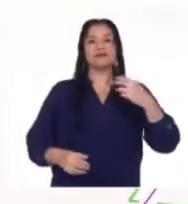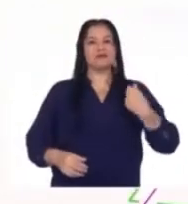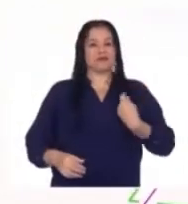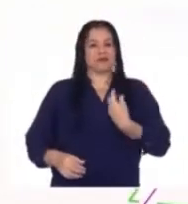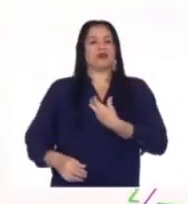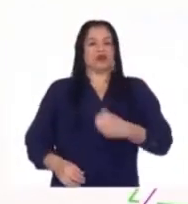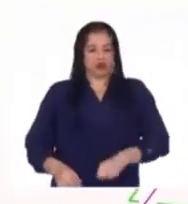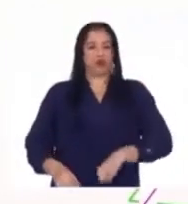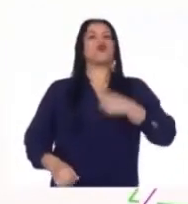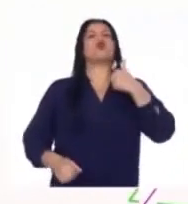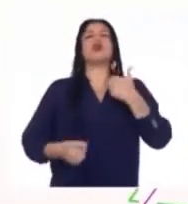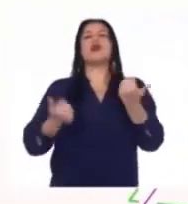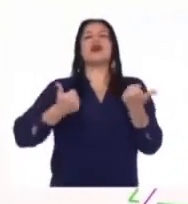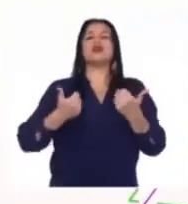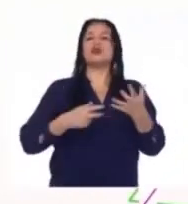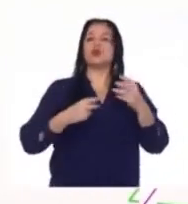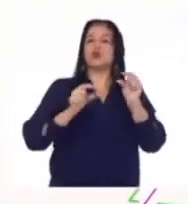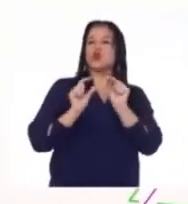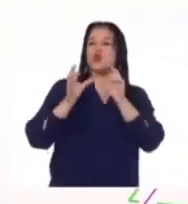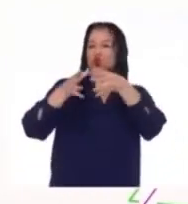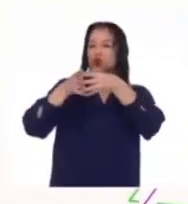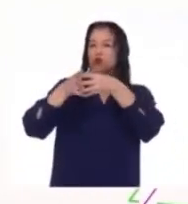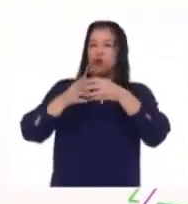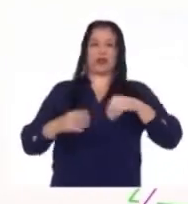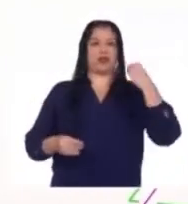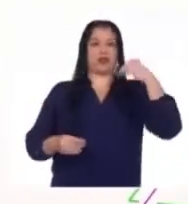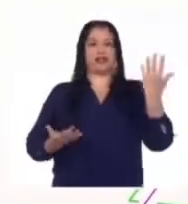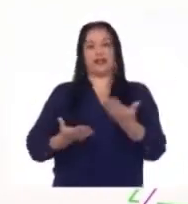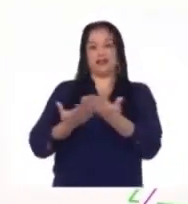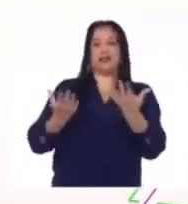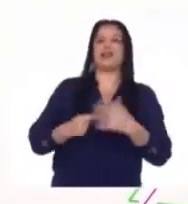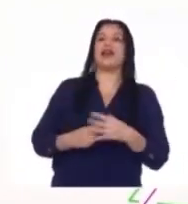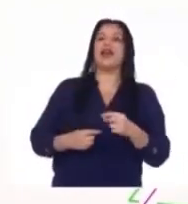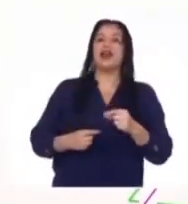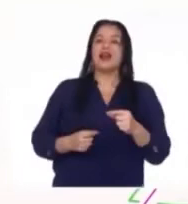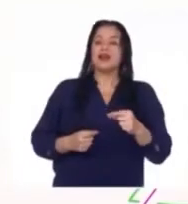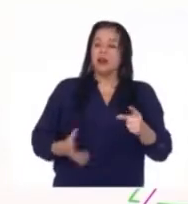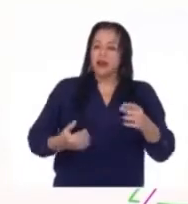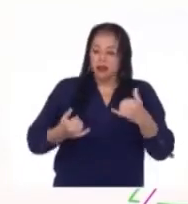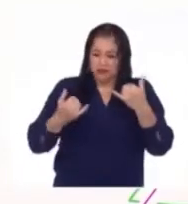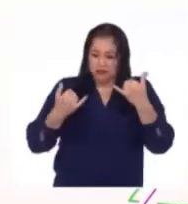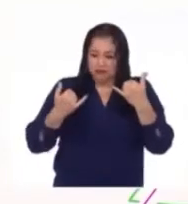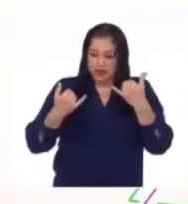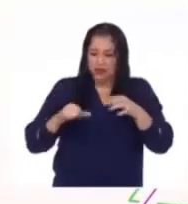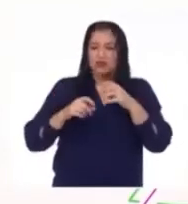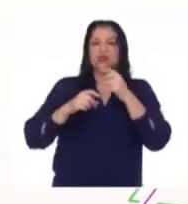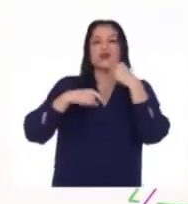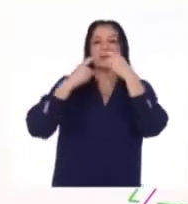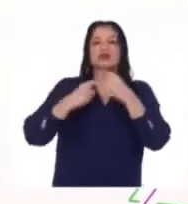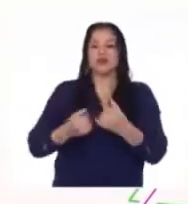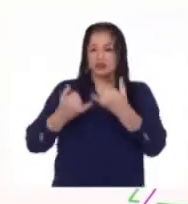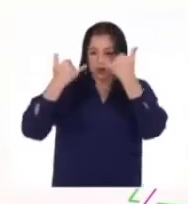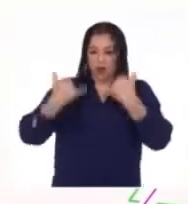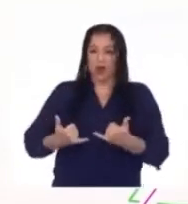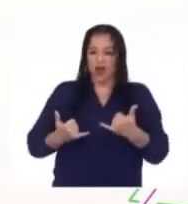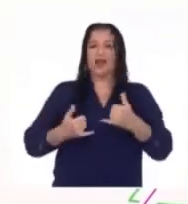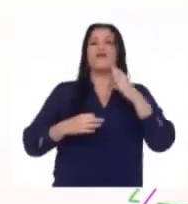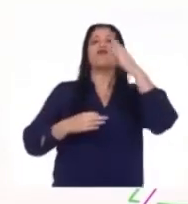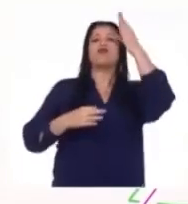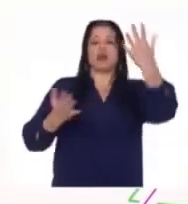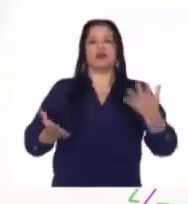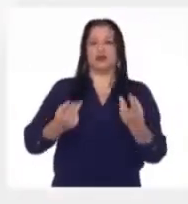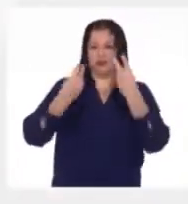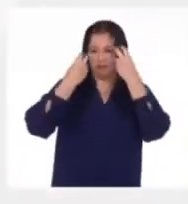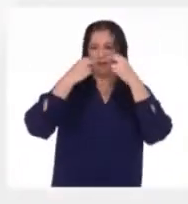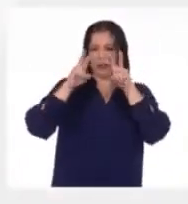de un grupo de adolescentes del distrito de Lircay en Huancavelica sobre su presente y futuro. Vamos con el video.